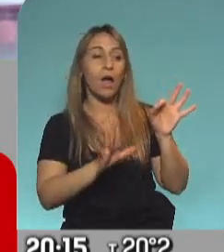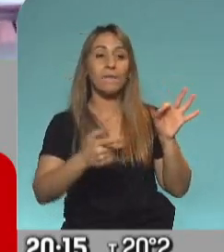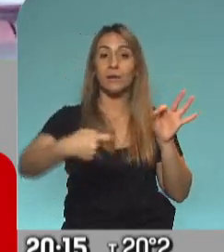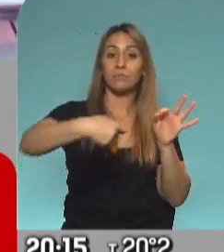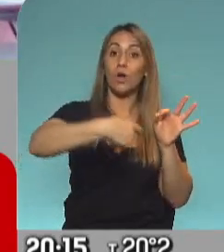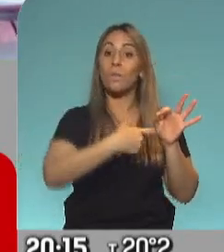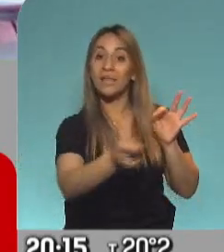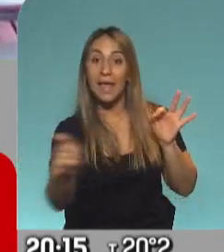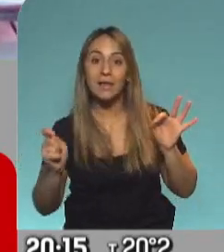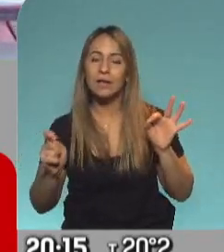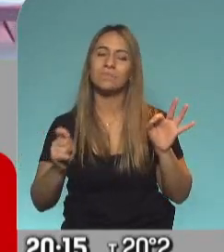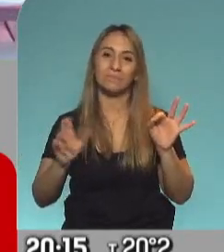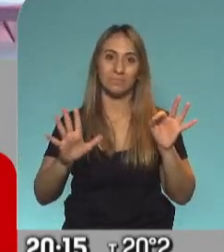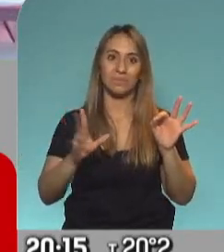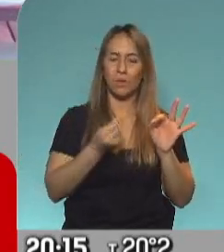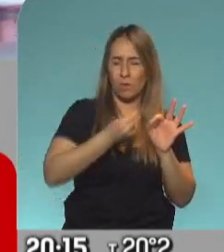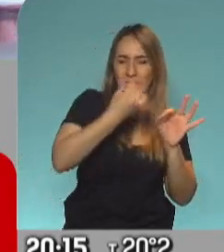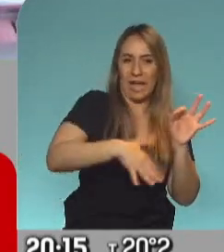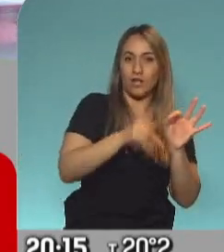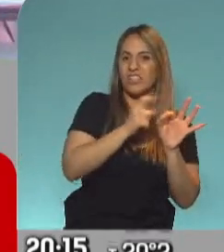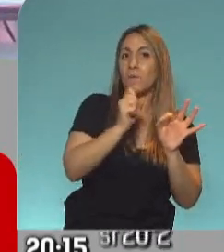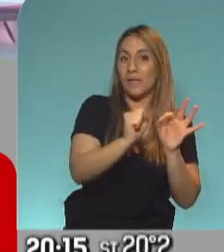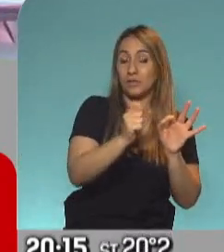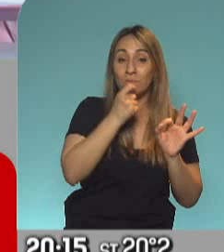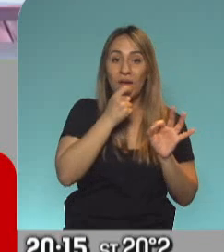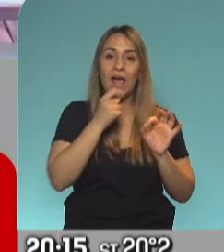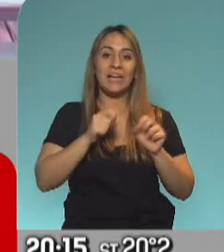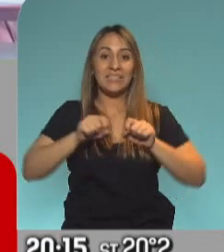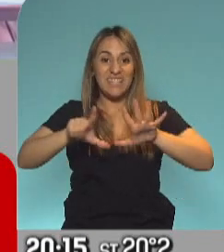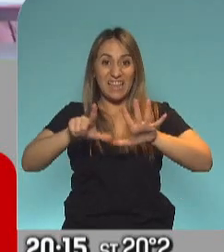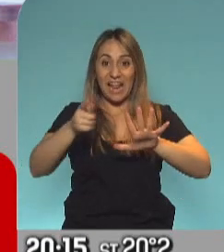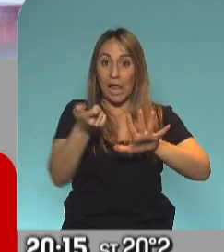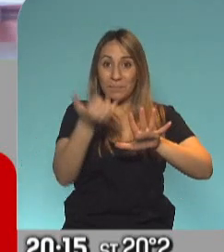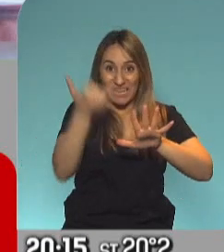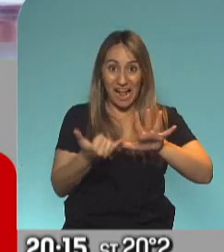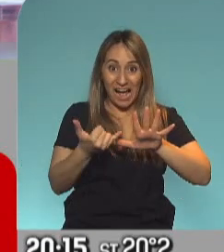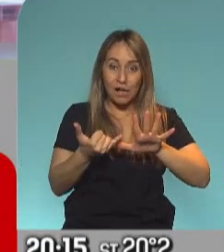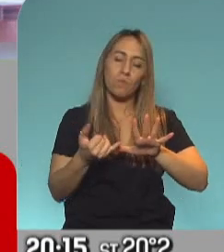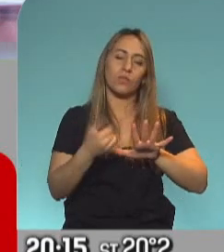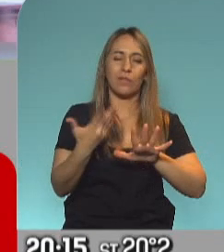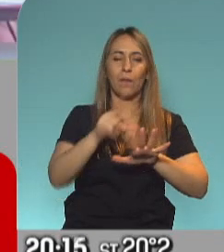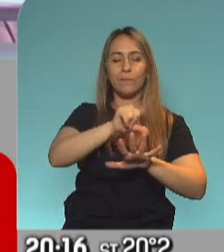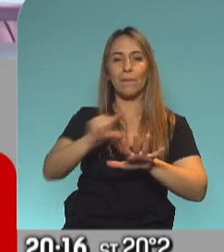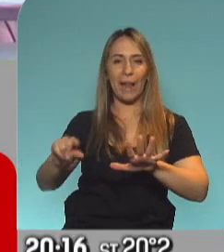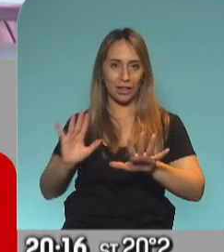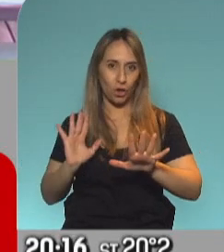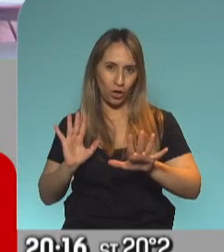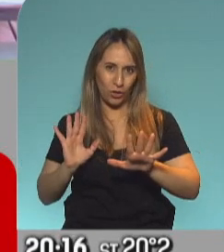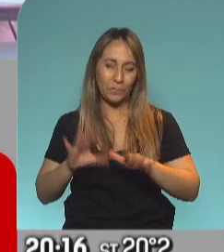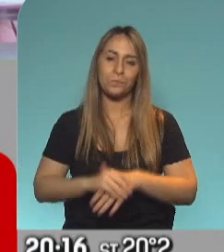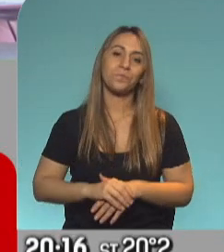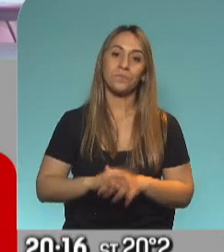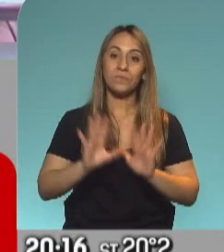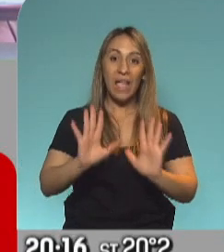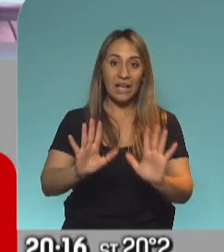te la quiero vender con todos los que están en el estudio te voy a bajar el valor bueno eso es lo que buscan las dos medidas del gobierno y cuáles son la primera tiene que ver con